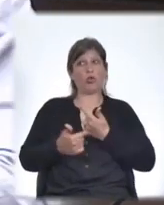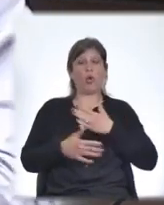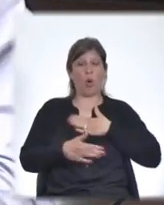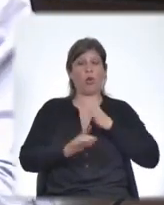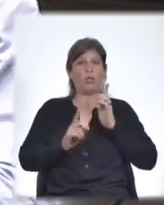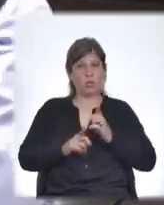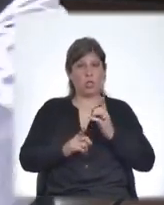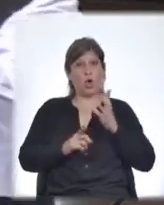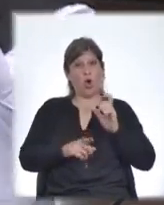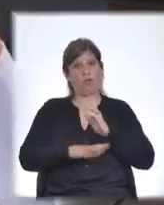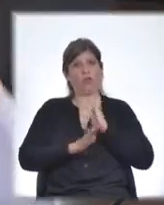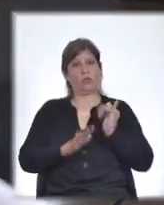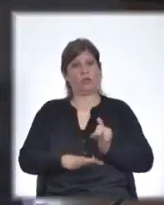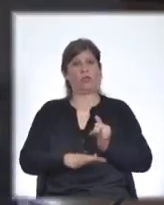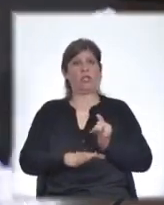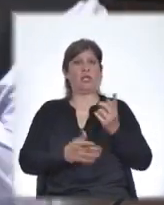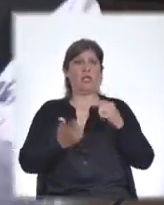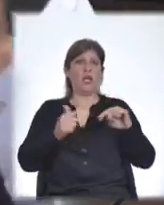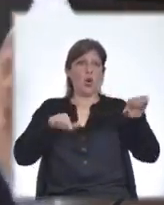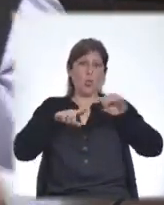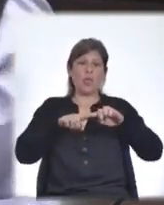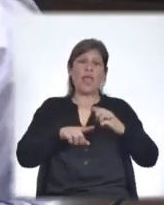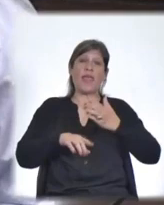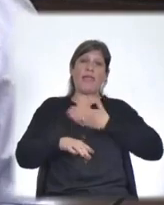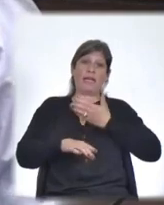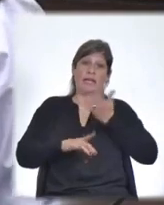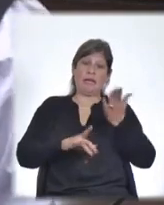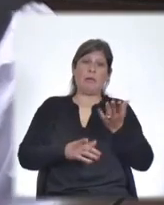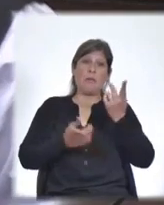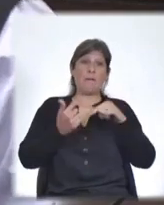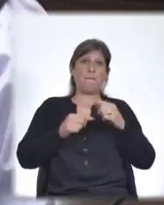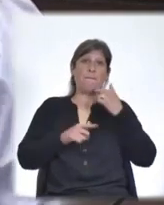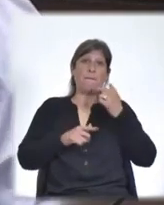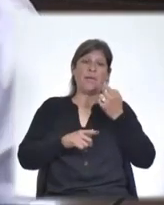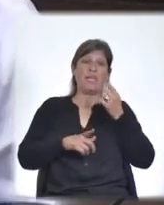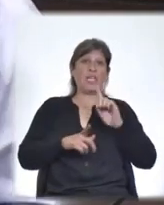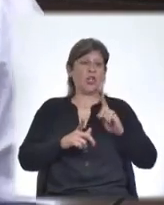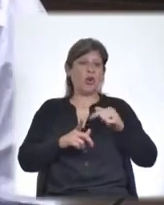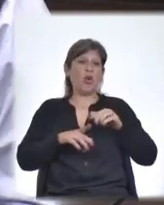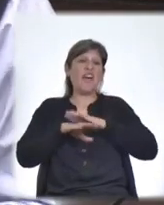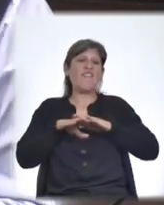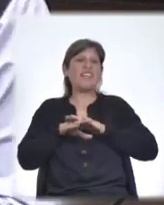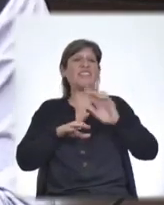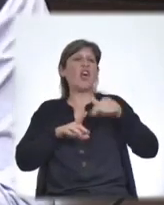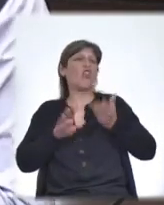públicas. Y ustedes lo proclaman, pero parten de una base que va en otra dirección.